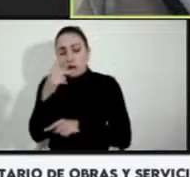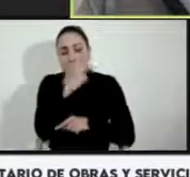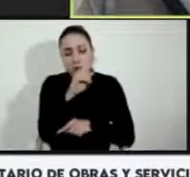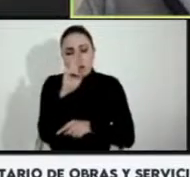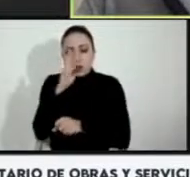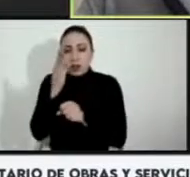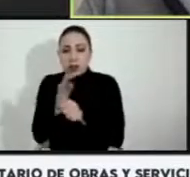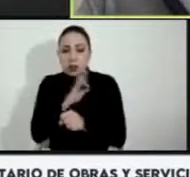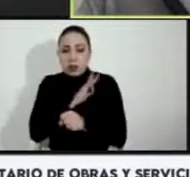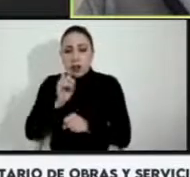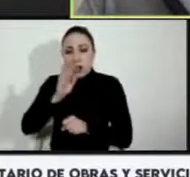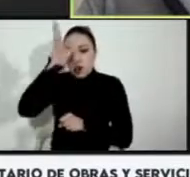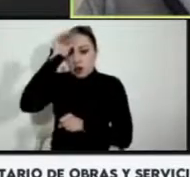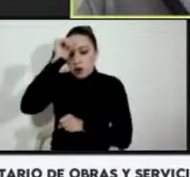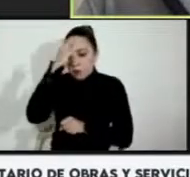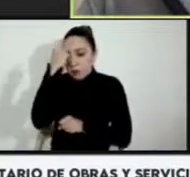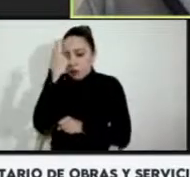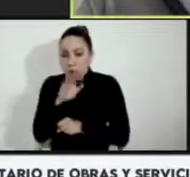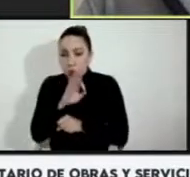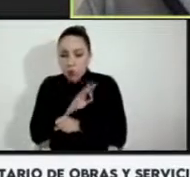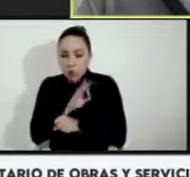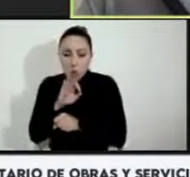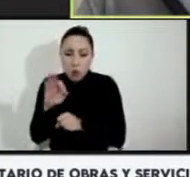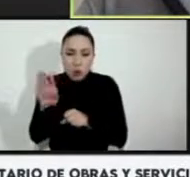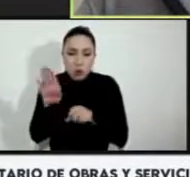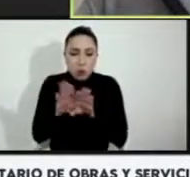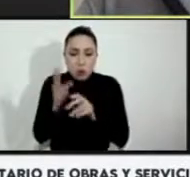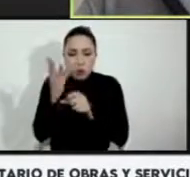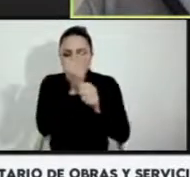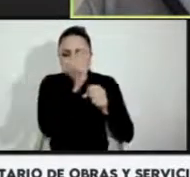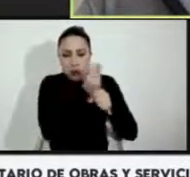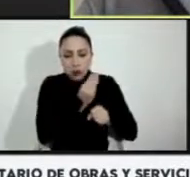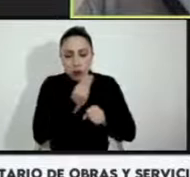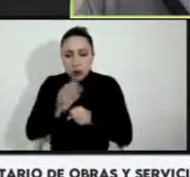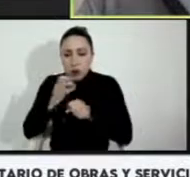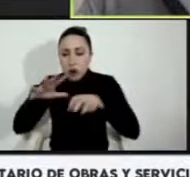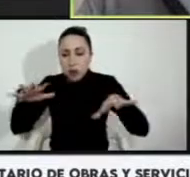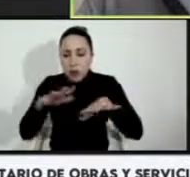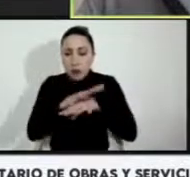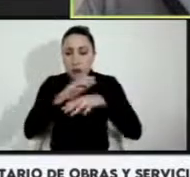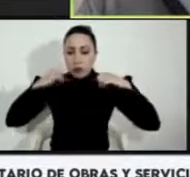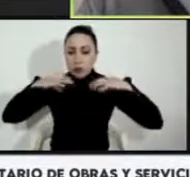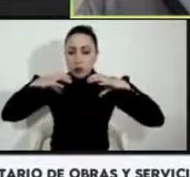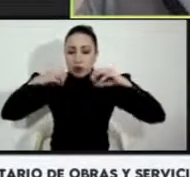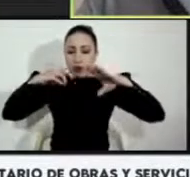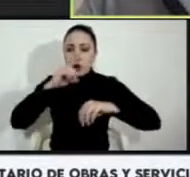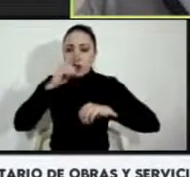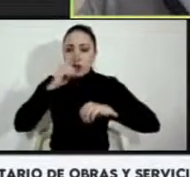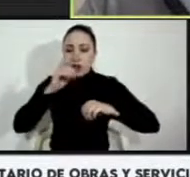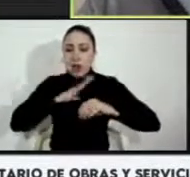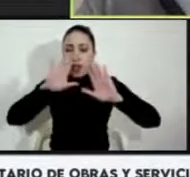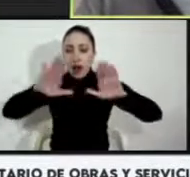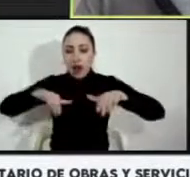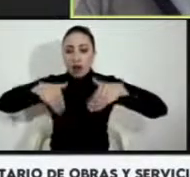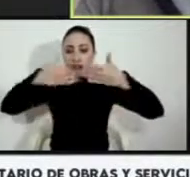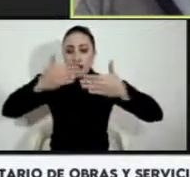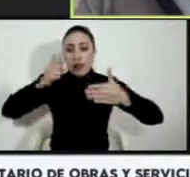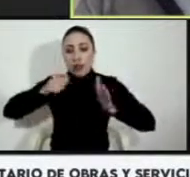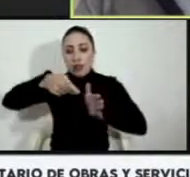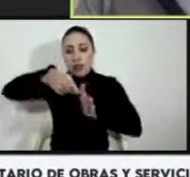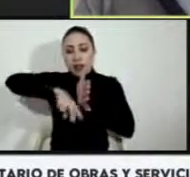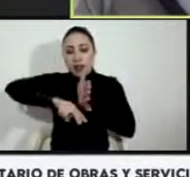las acciones necesarias de mantenimiento o sustitución de las luminarias que se encuentran en las afueras de las estaciones